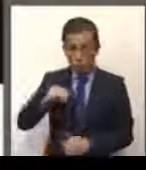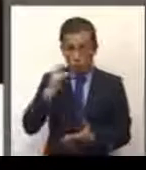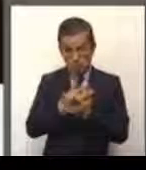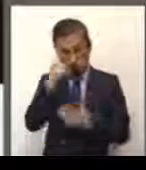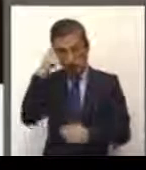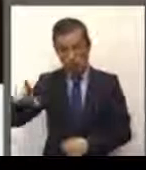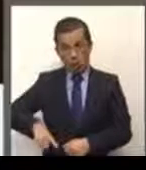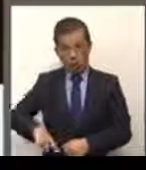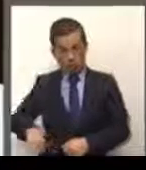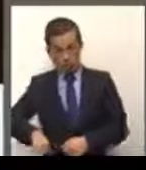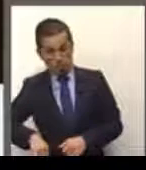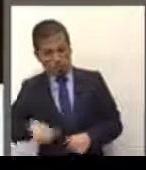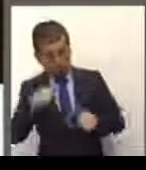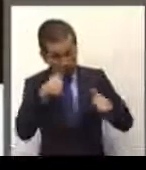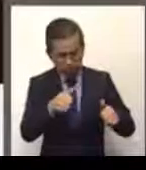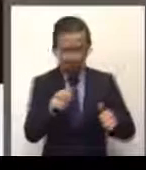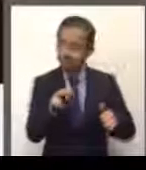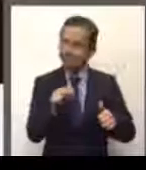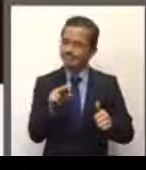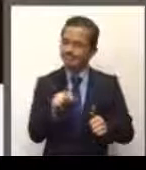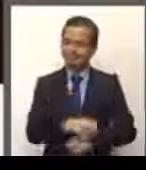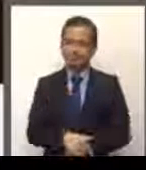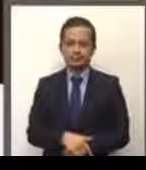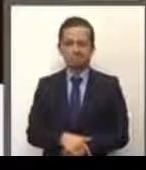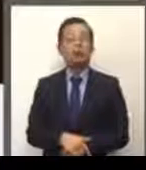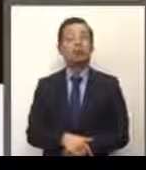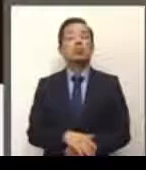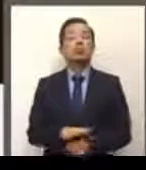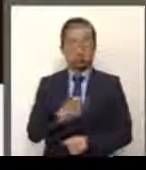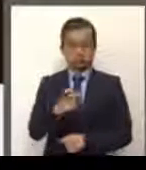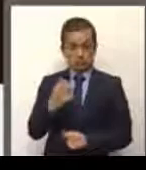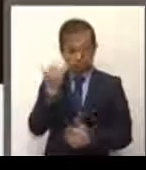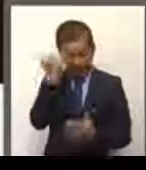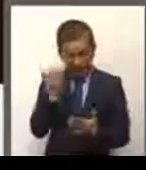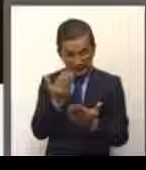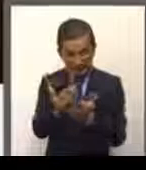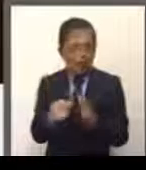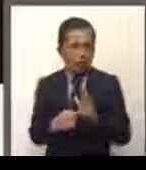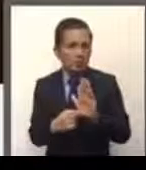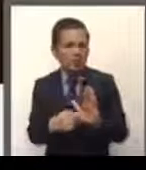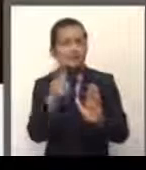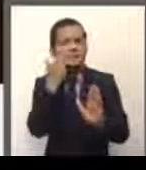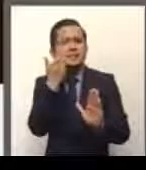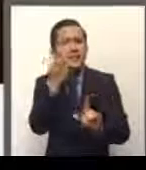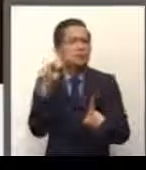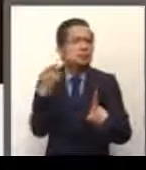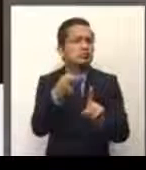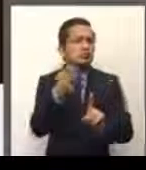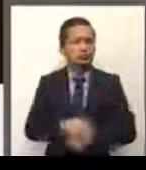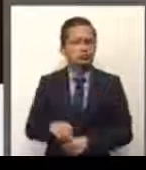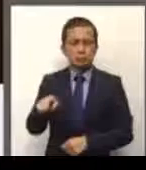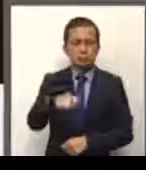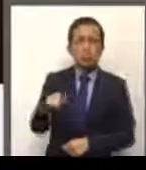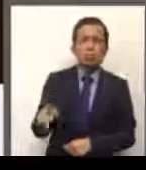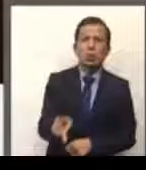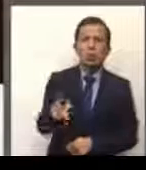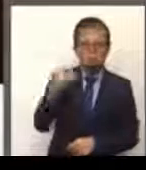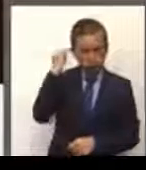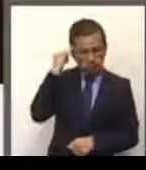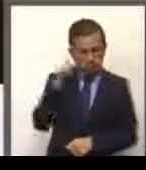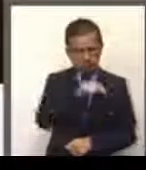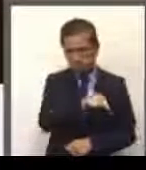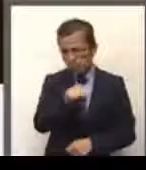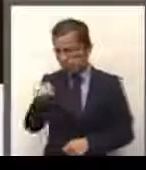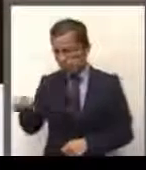público. Con esta iniciativa se pretende otorgarles a los pueblos indígenas la capacidad para